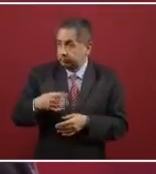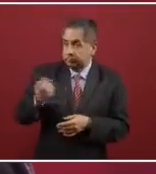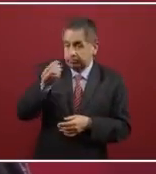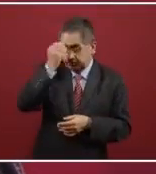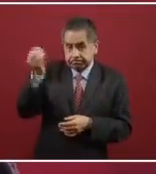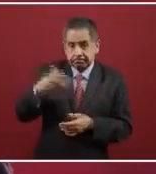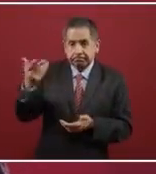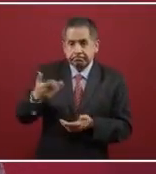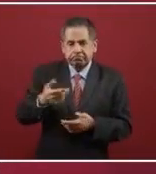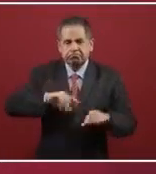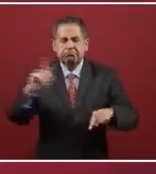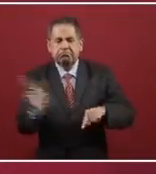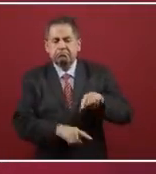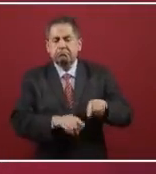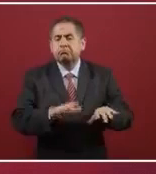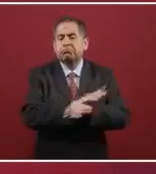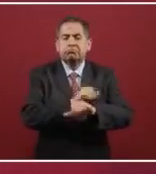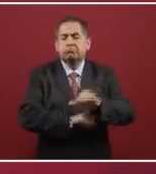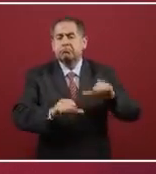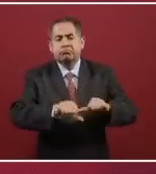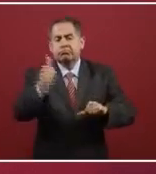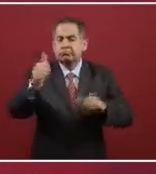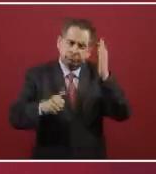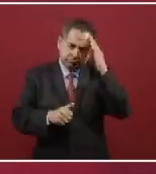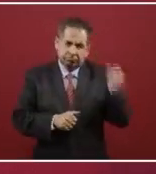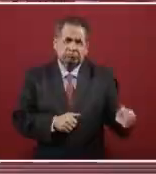les destronaba